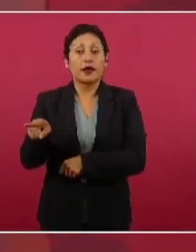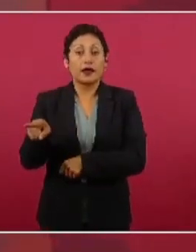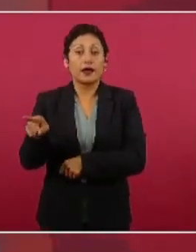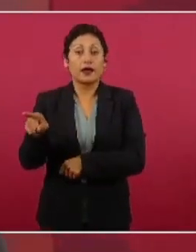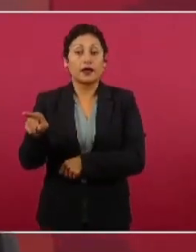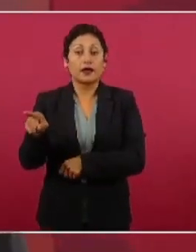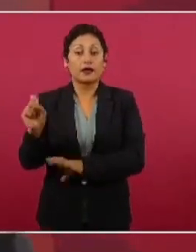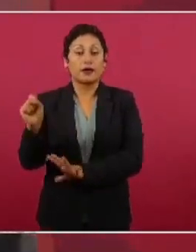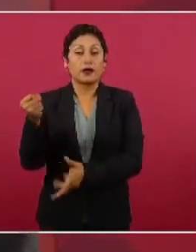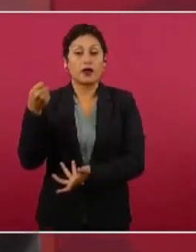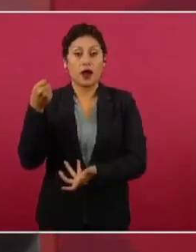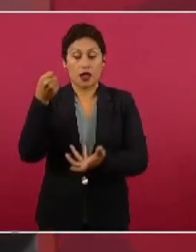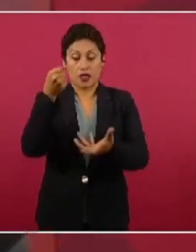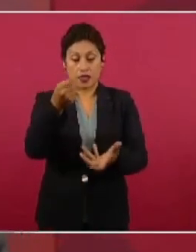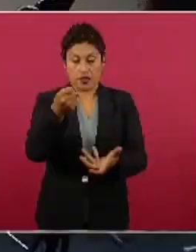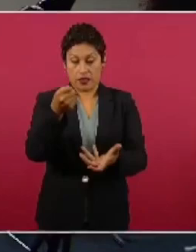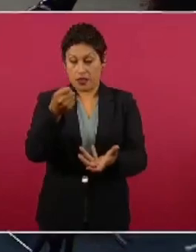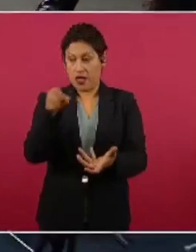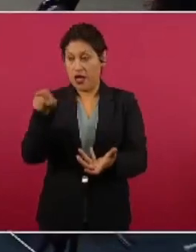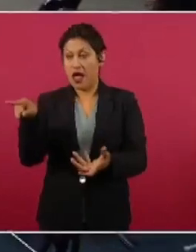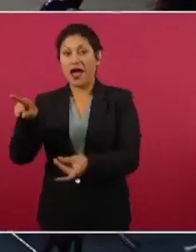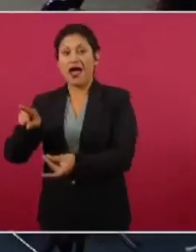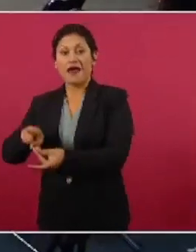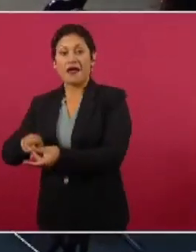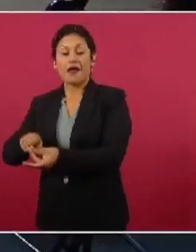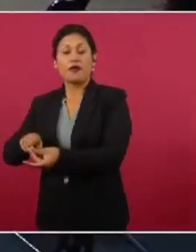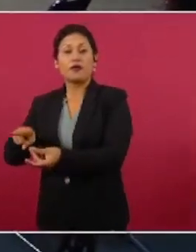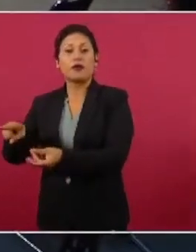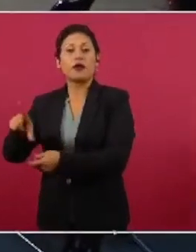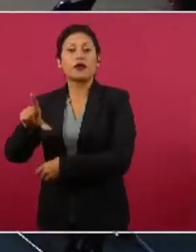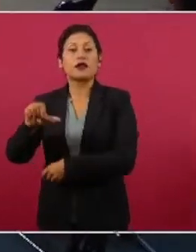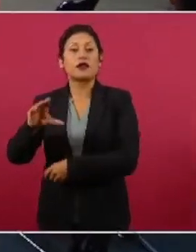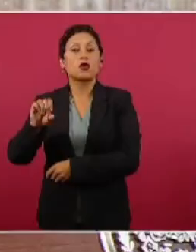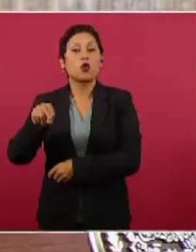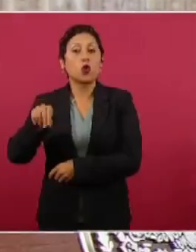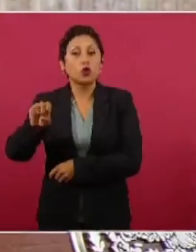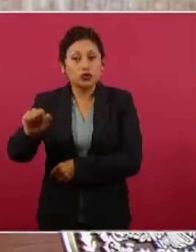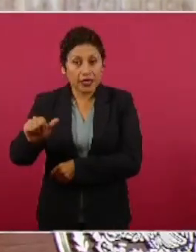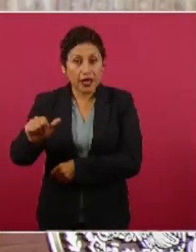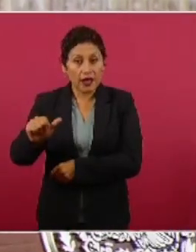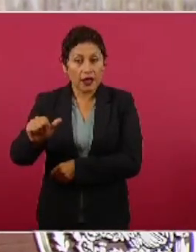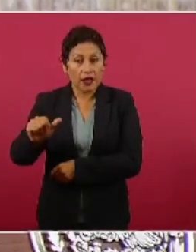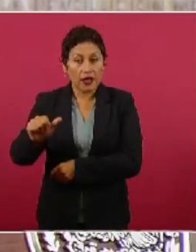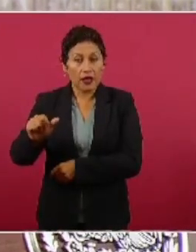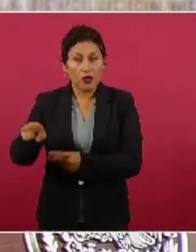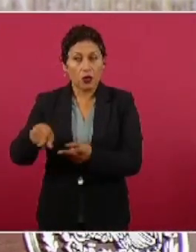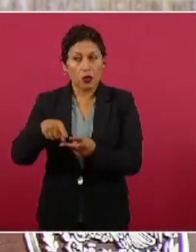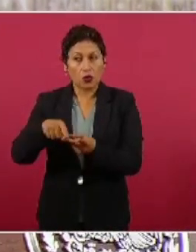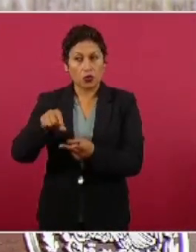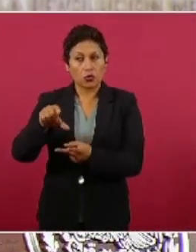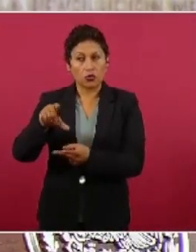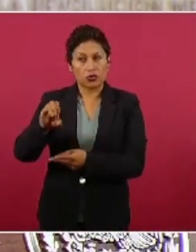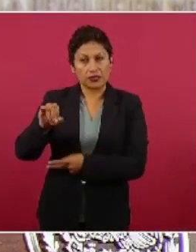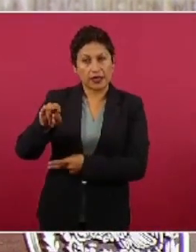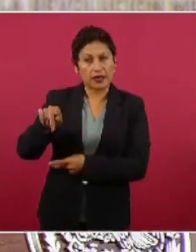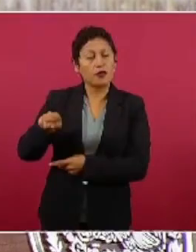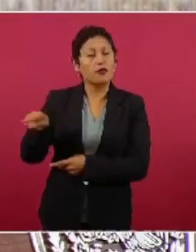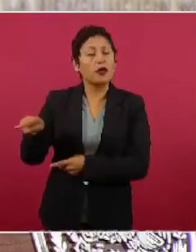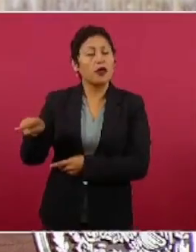no sé si de Diconsa o de Segalmex, sí, de Diconsa, en una